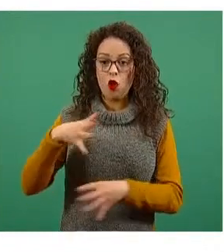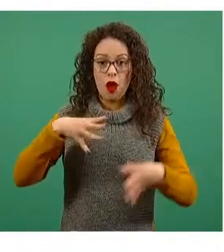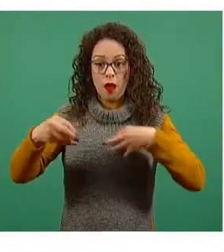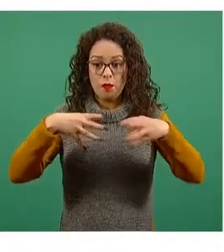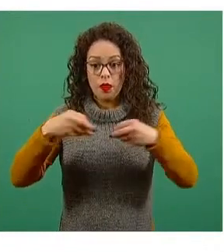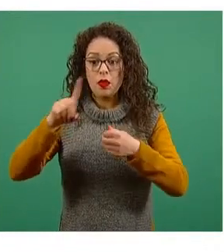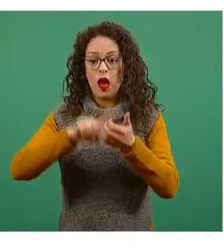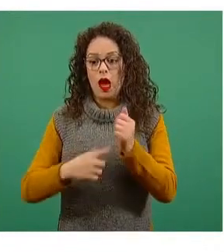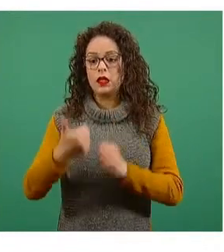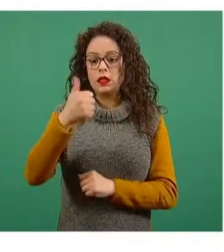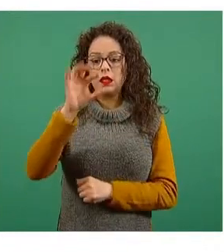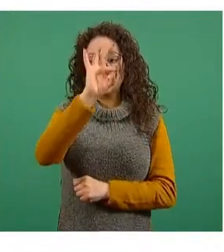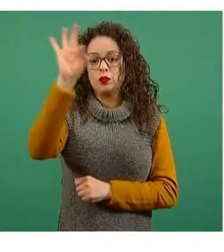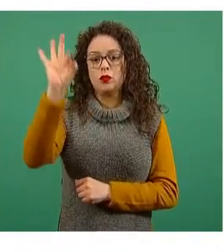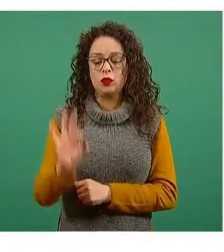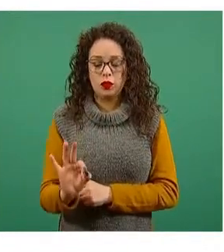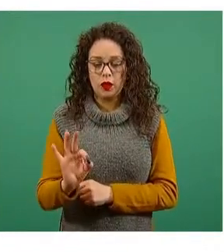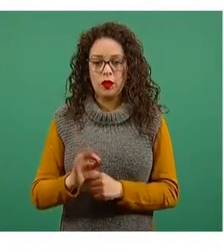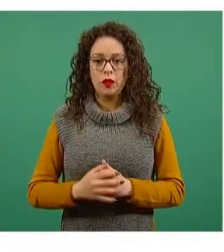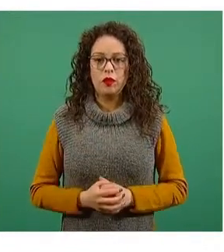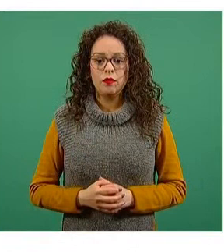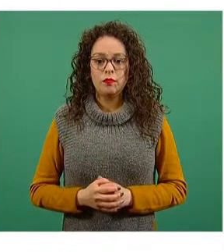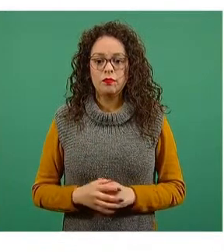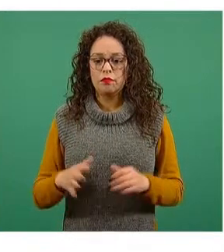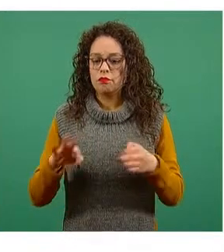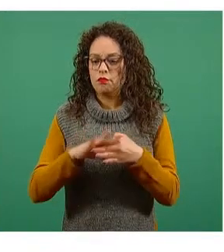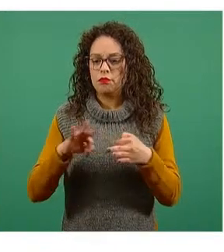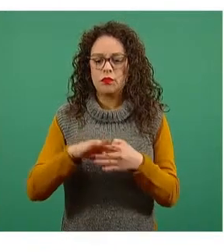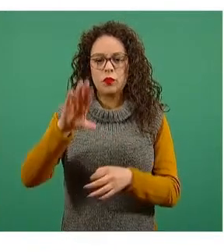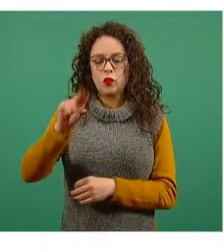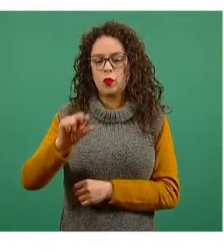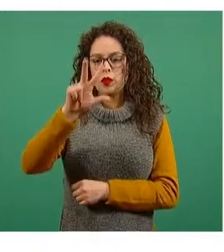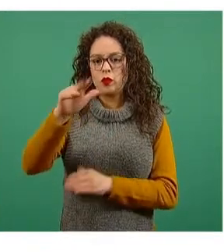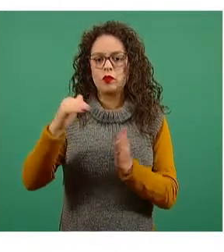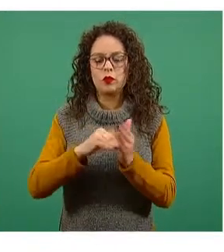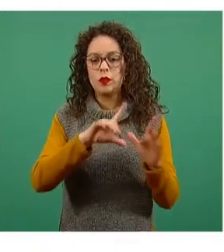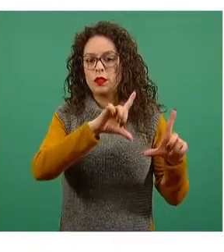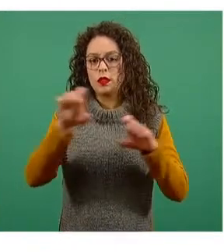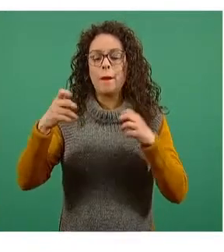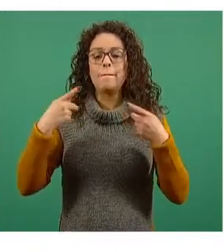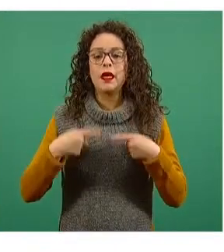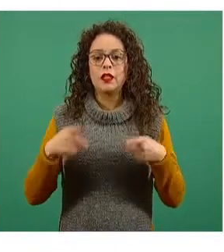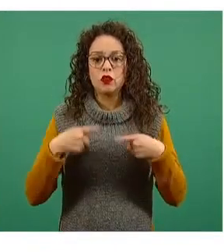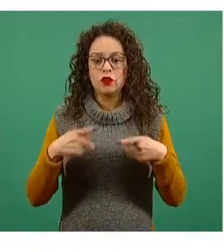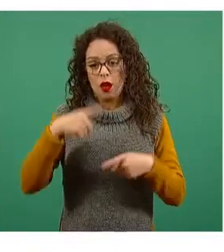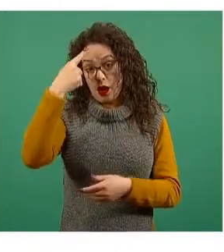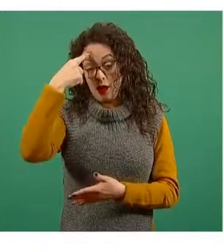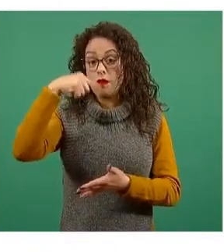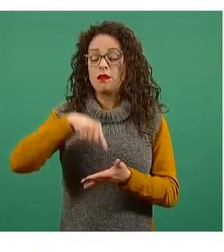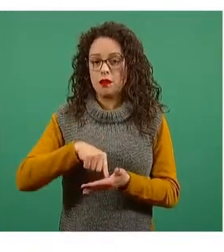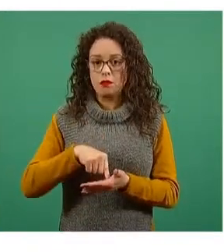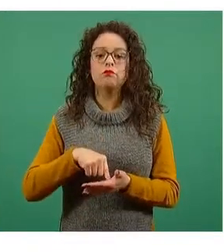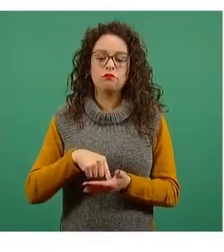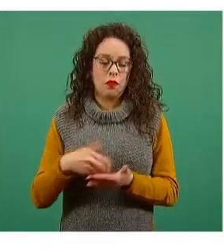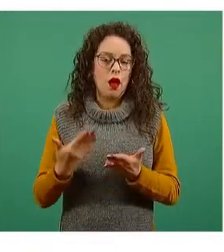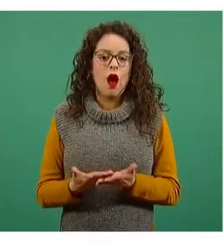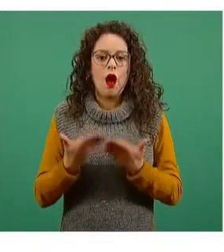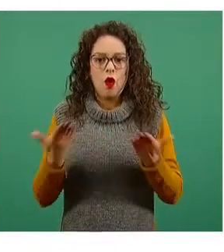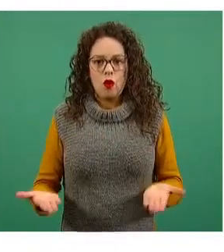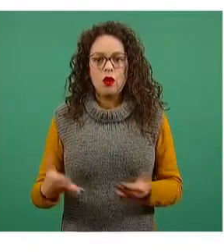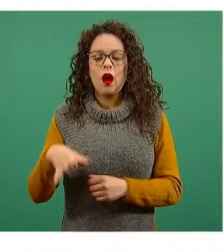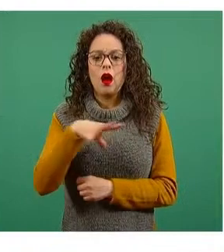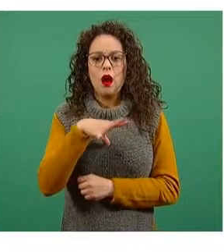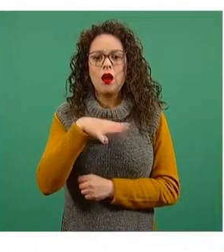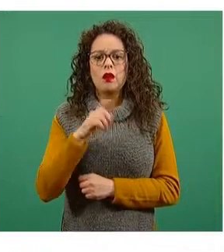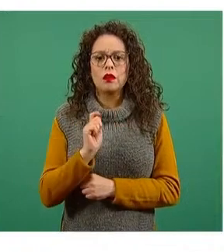6%, que son 98.700 personas que se estima tienen actualmente